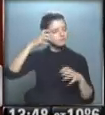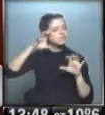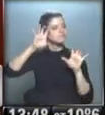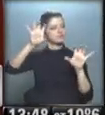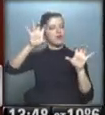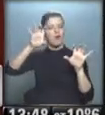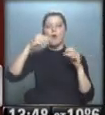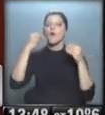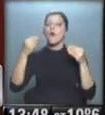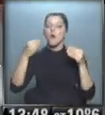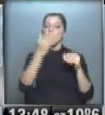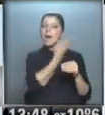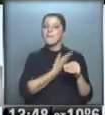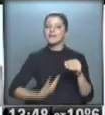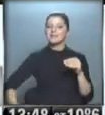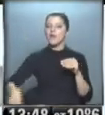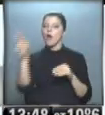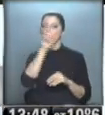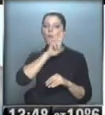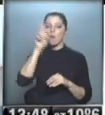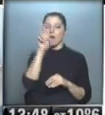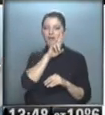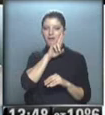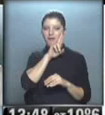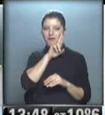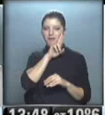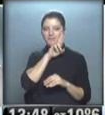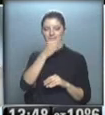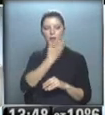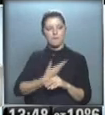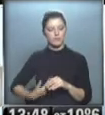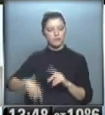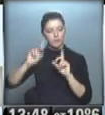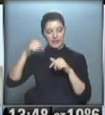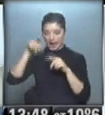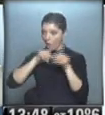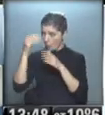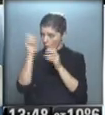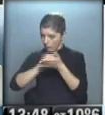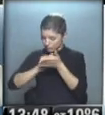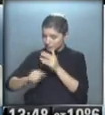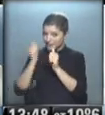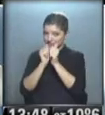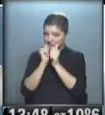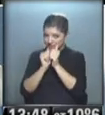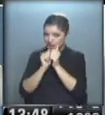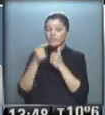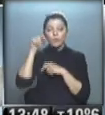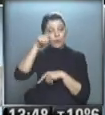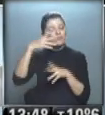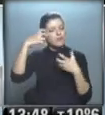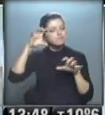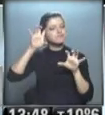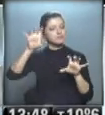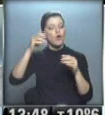como la presidenta entre otras cosas los que escriban la historia de estos días la van a recordar